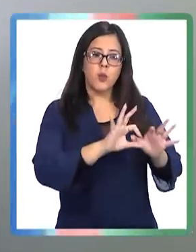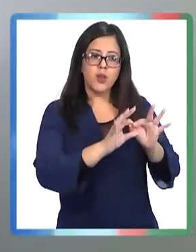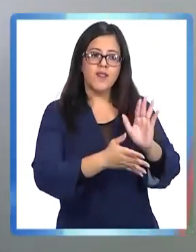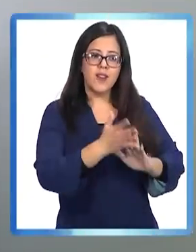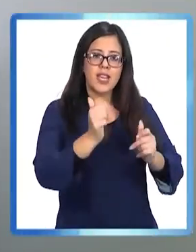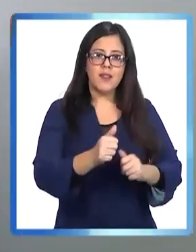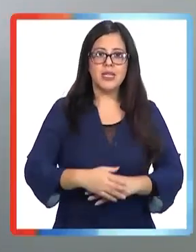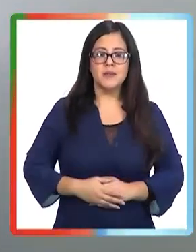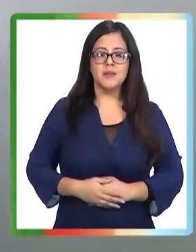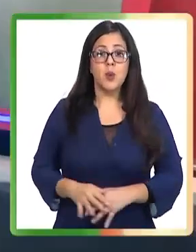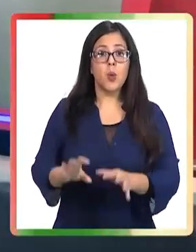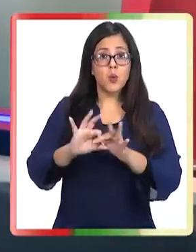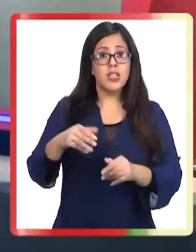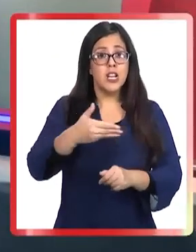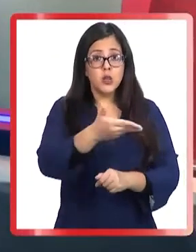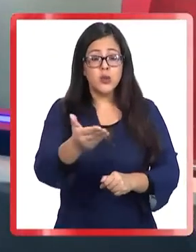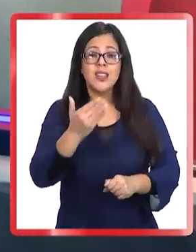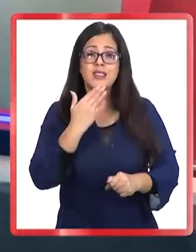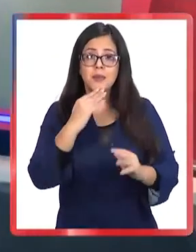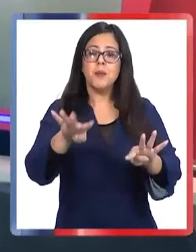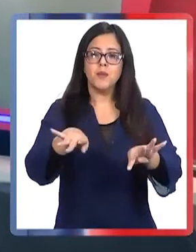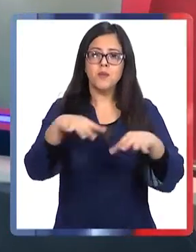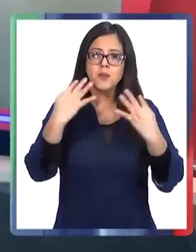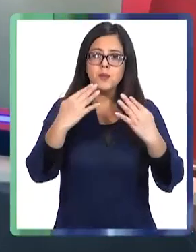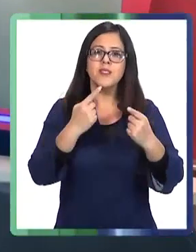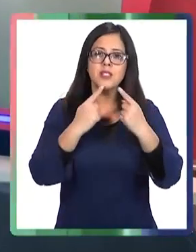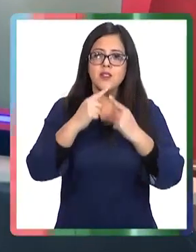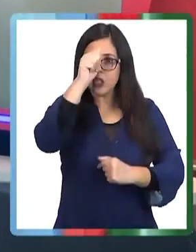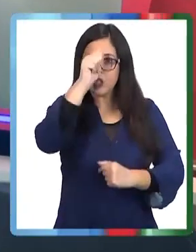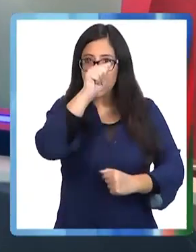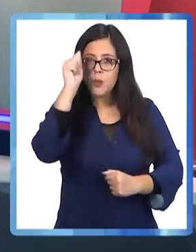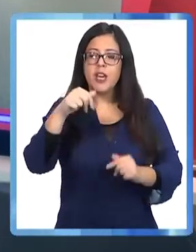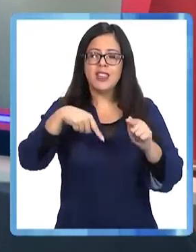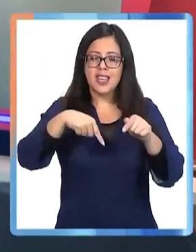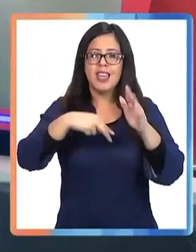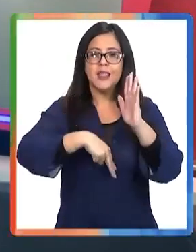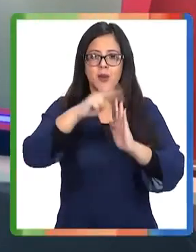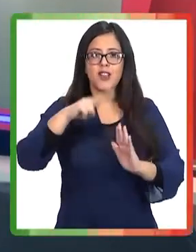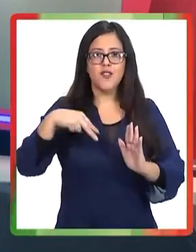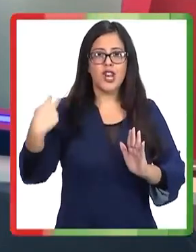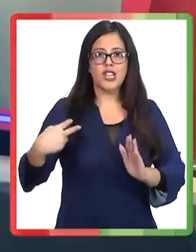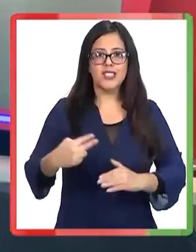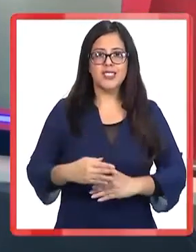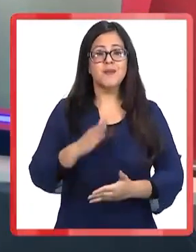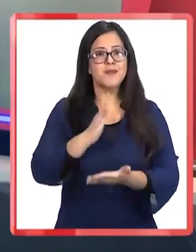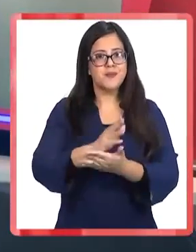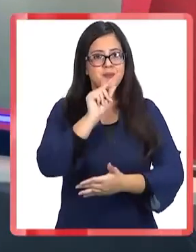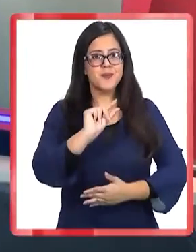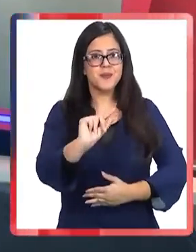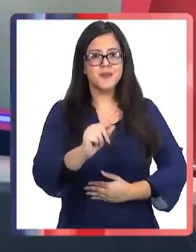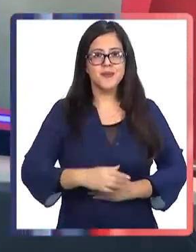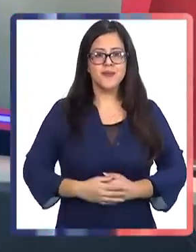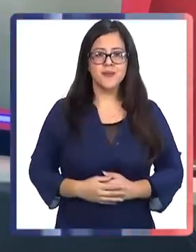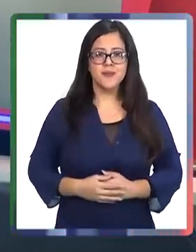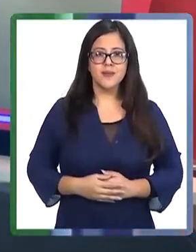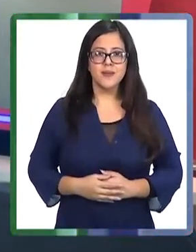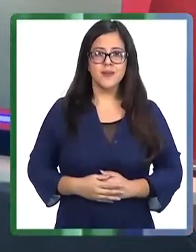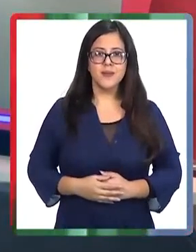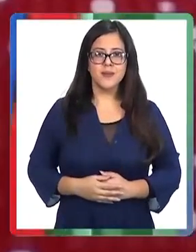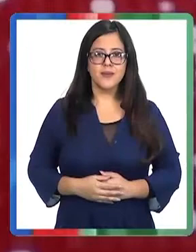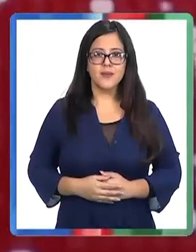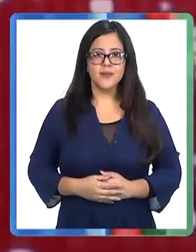gracias. Que estén bien. Muchísimas gracias. Y a ustedes también por acompañarnos en la entrevista del domingo de Portavoz Noticias. Hasta pronto.